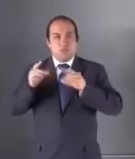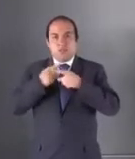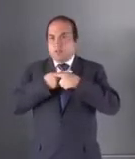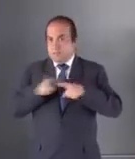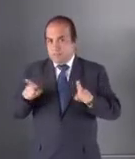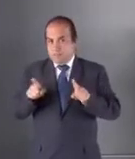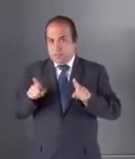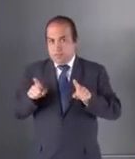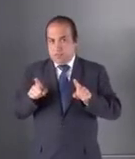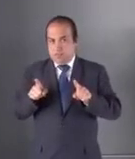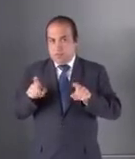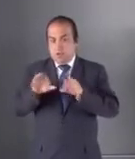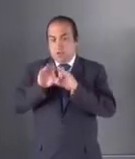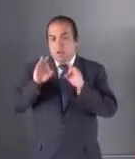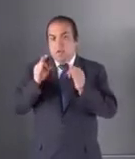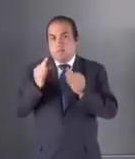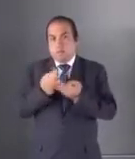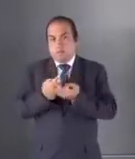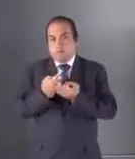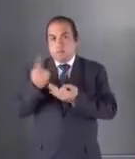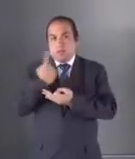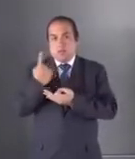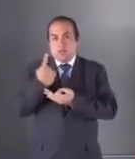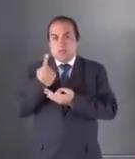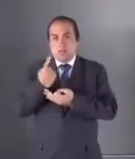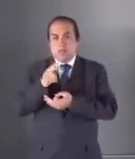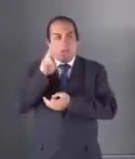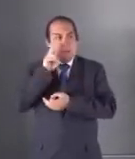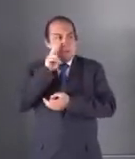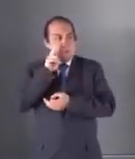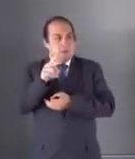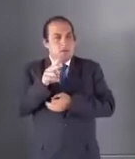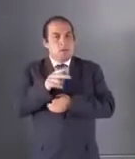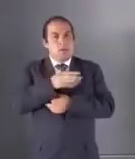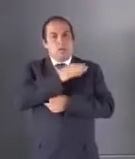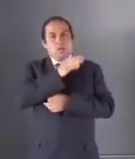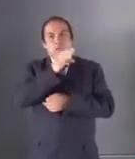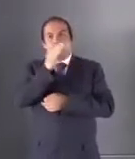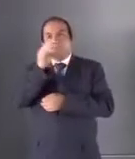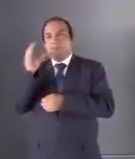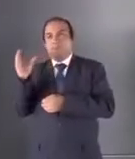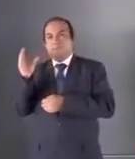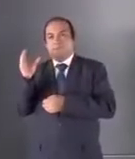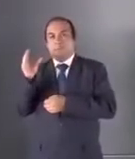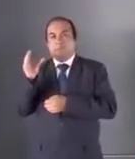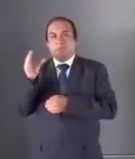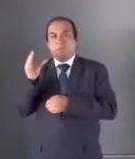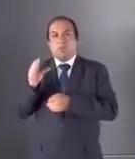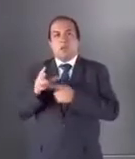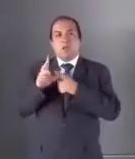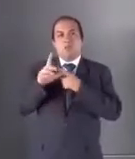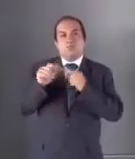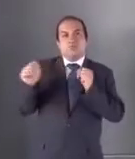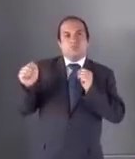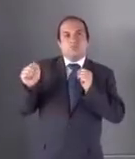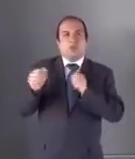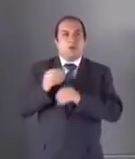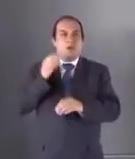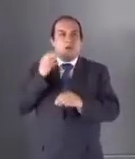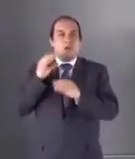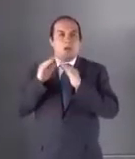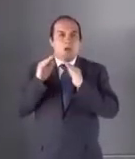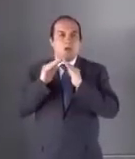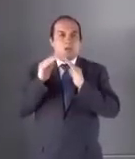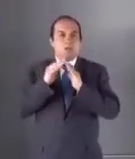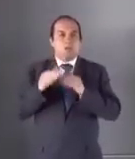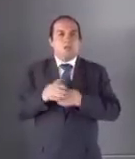manera que inclusive pues se va viendo el paisaje conforme uno va llegando a su casa, y es muy distinto a